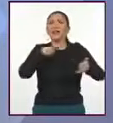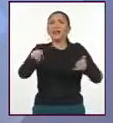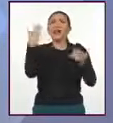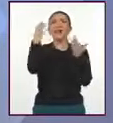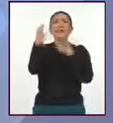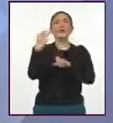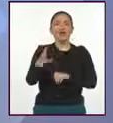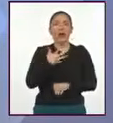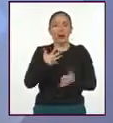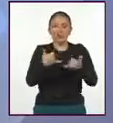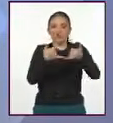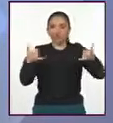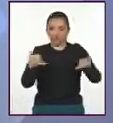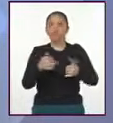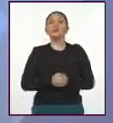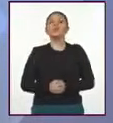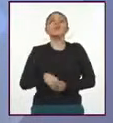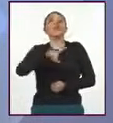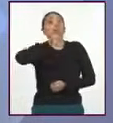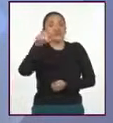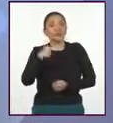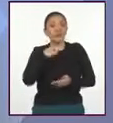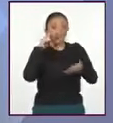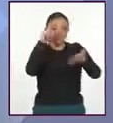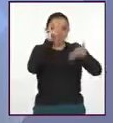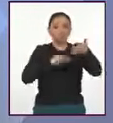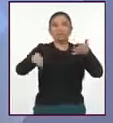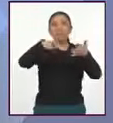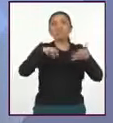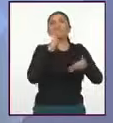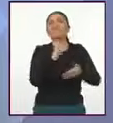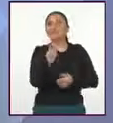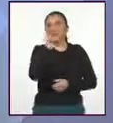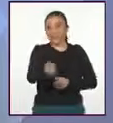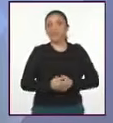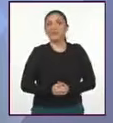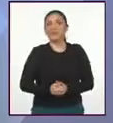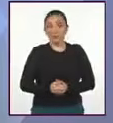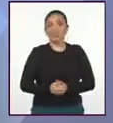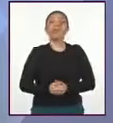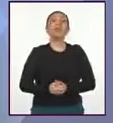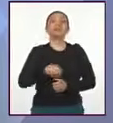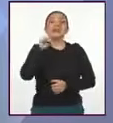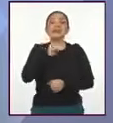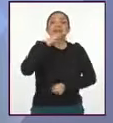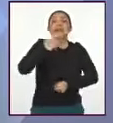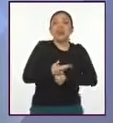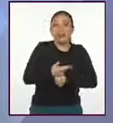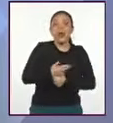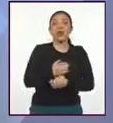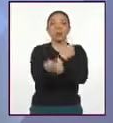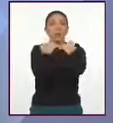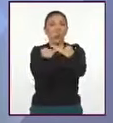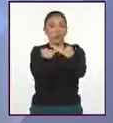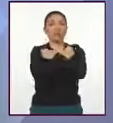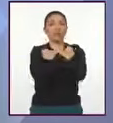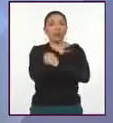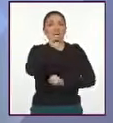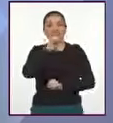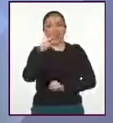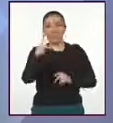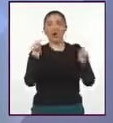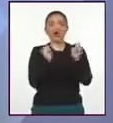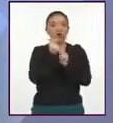de comentarios. Y más adelante revisaremos todas sus respuestas. La Secretaría de Educación Pública, a través de la Dirección